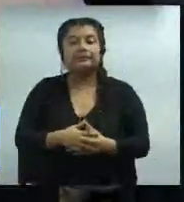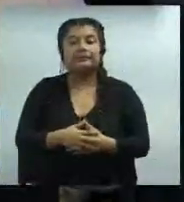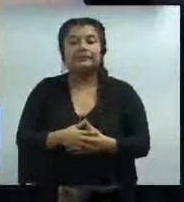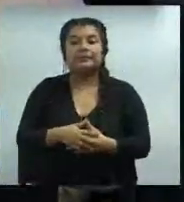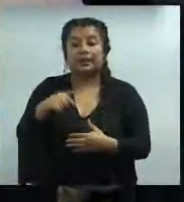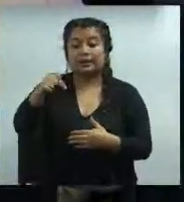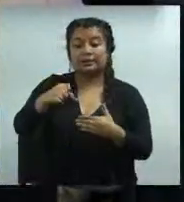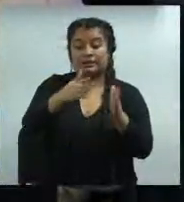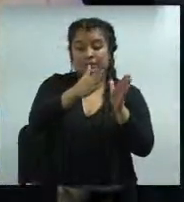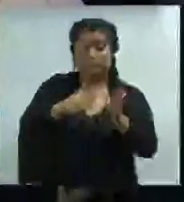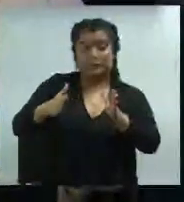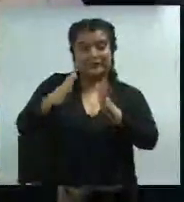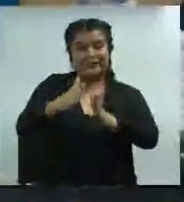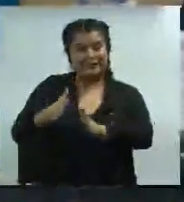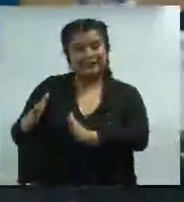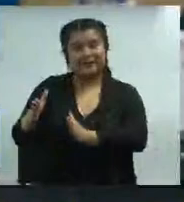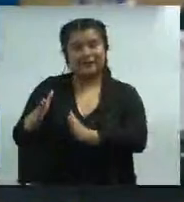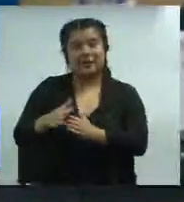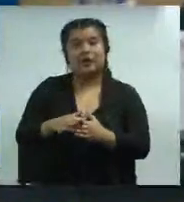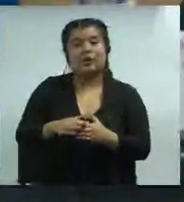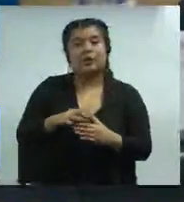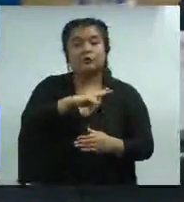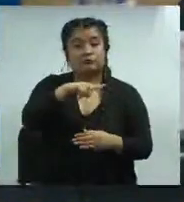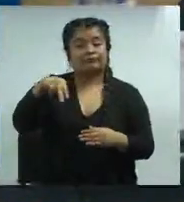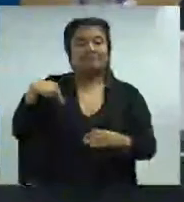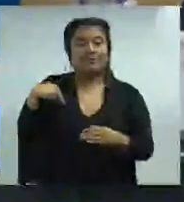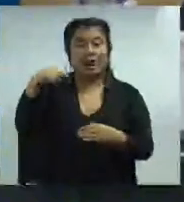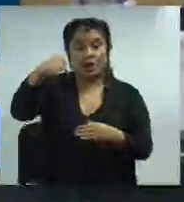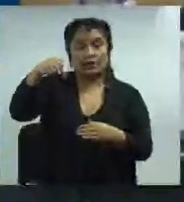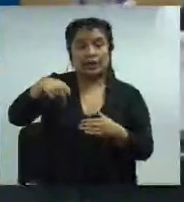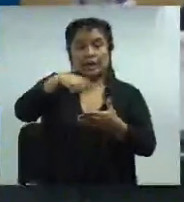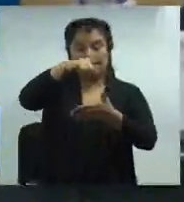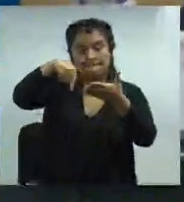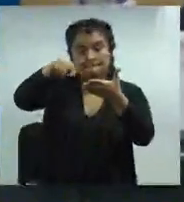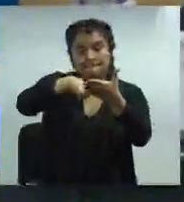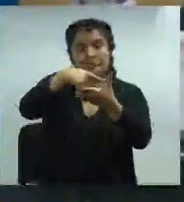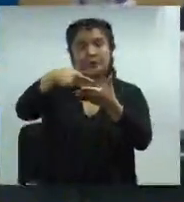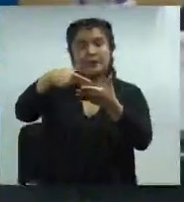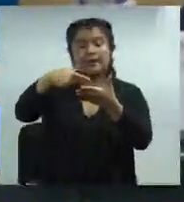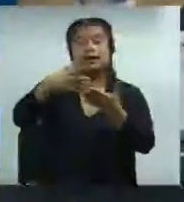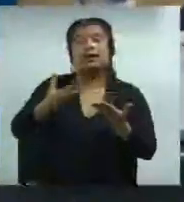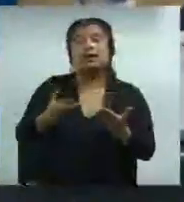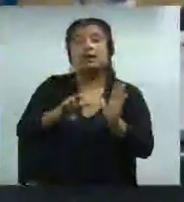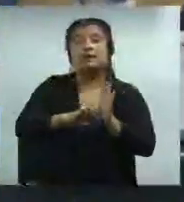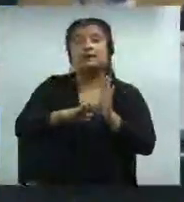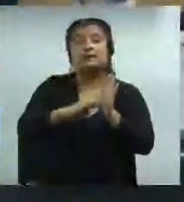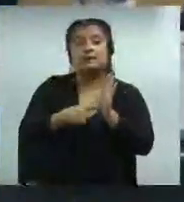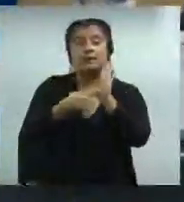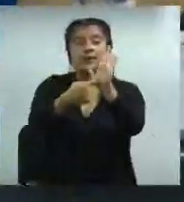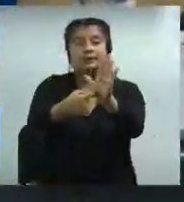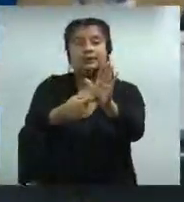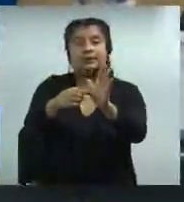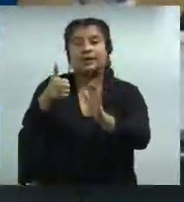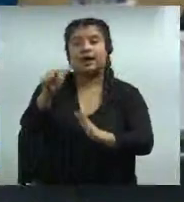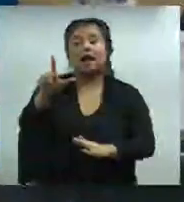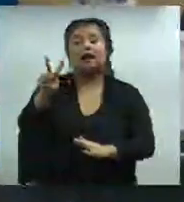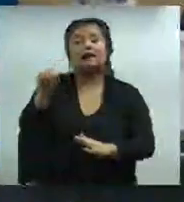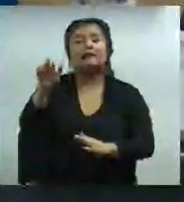En ese mismo orden, entraremos a votar la propuesta del diputado Álvaro